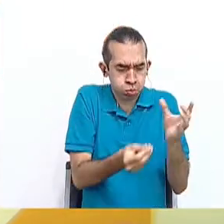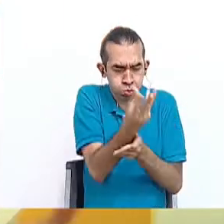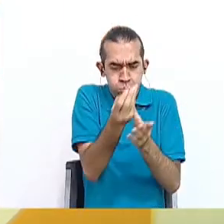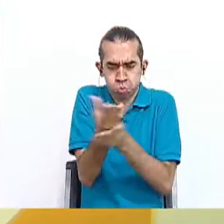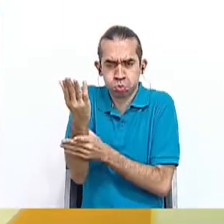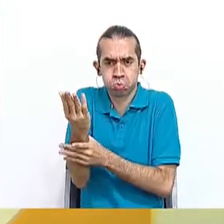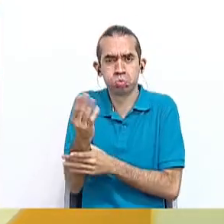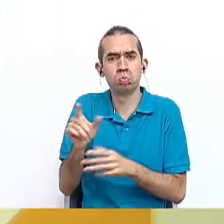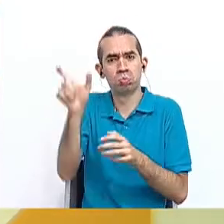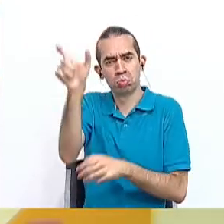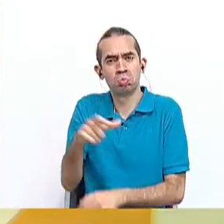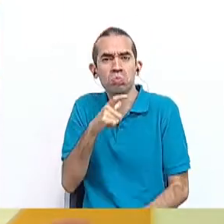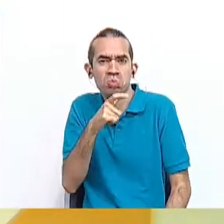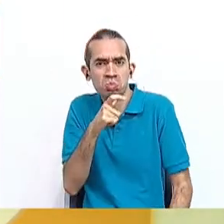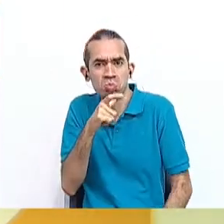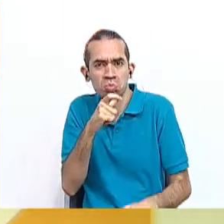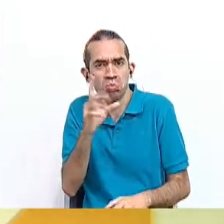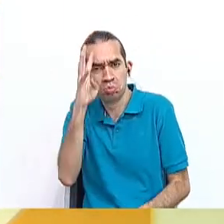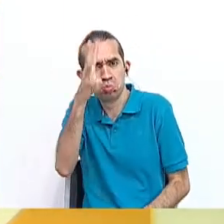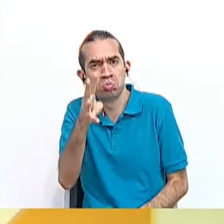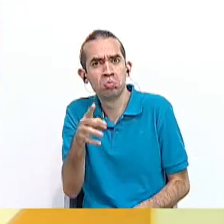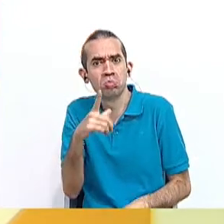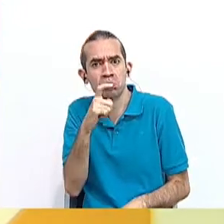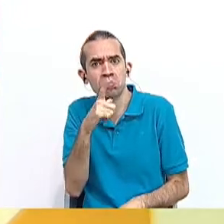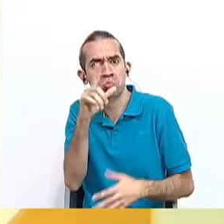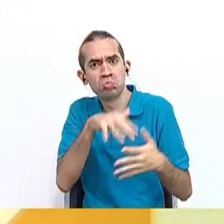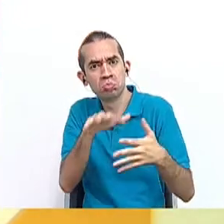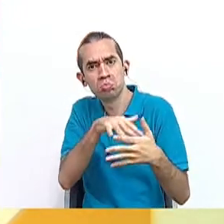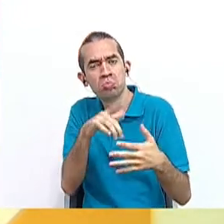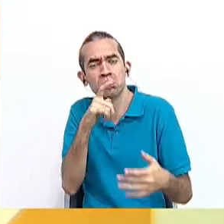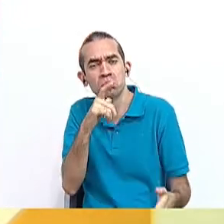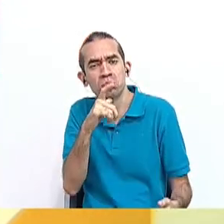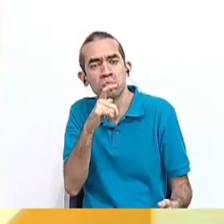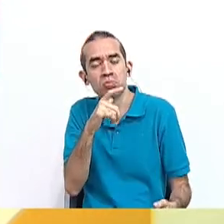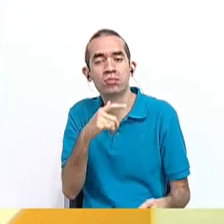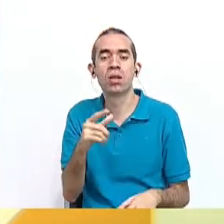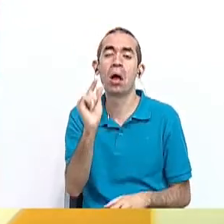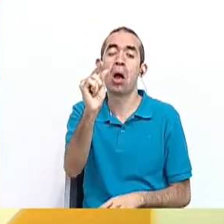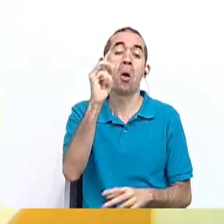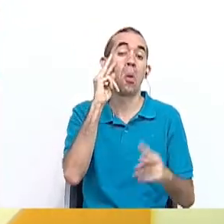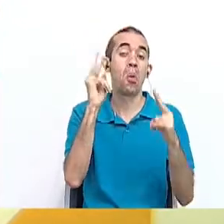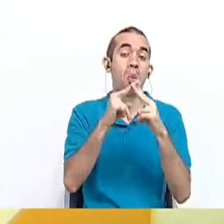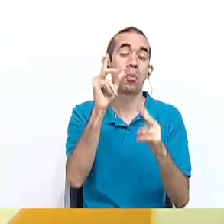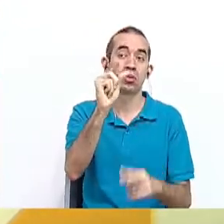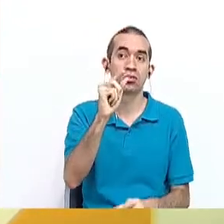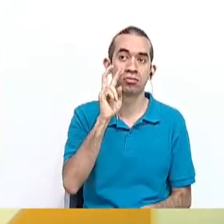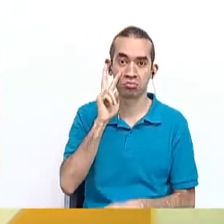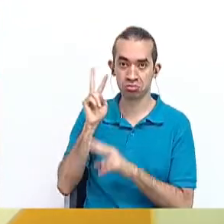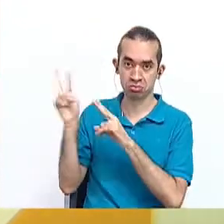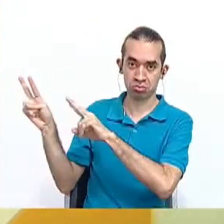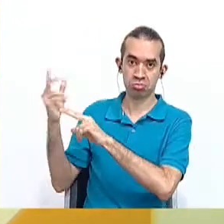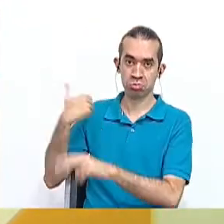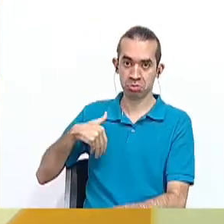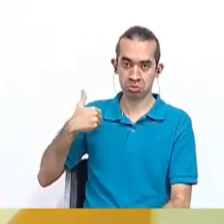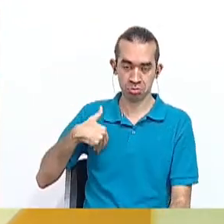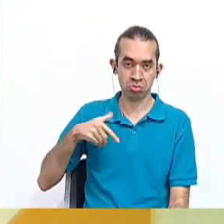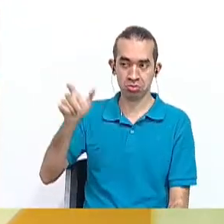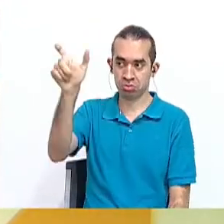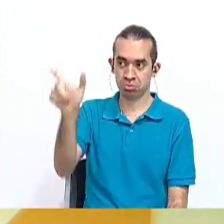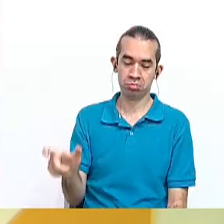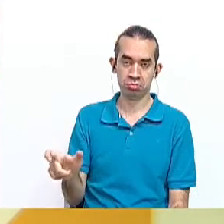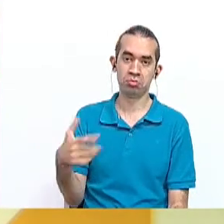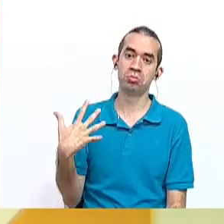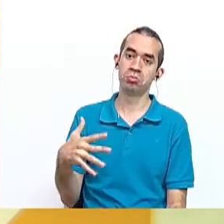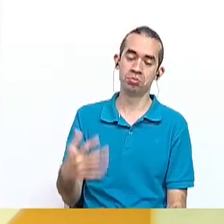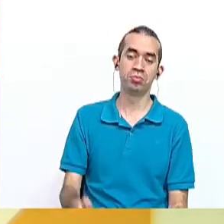¿Quién los descubrió? ¿Quién los estudió? Bueno, vamos a conocer un poquito sobre este personaje que